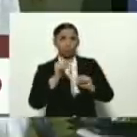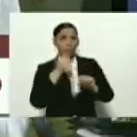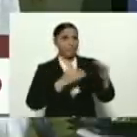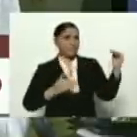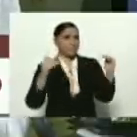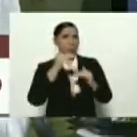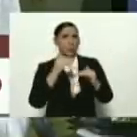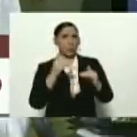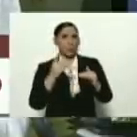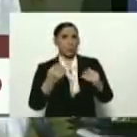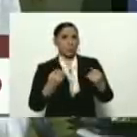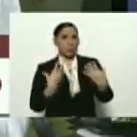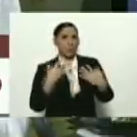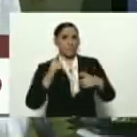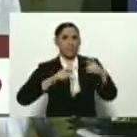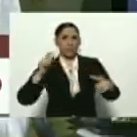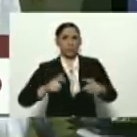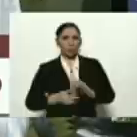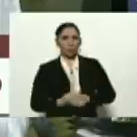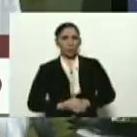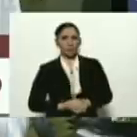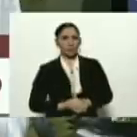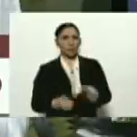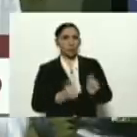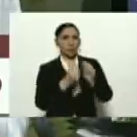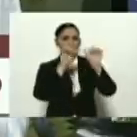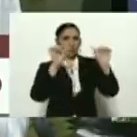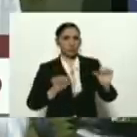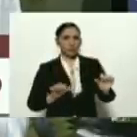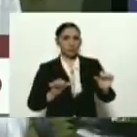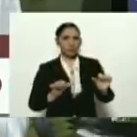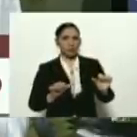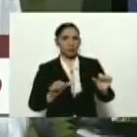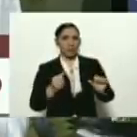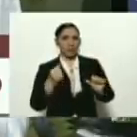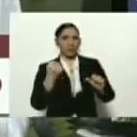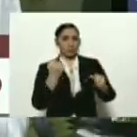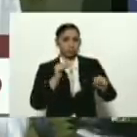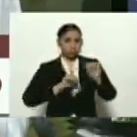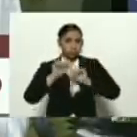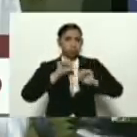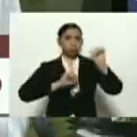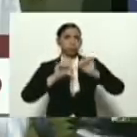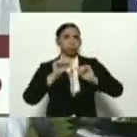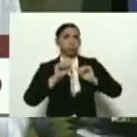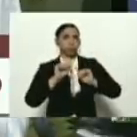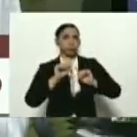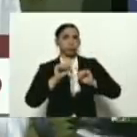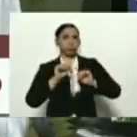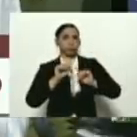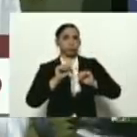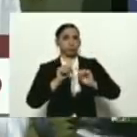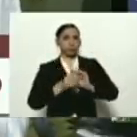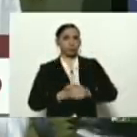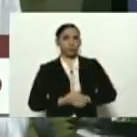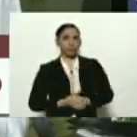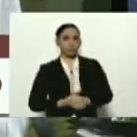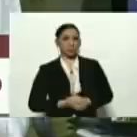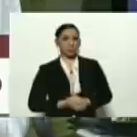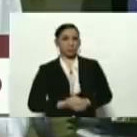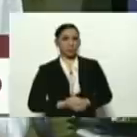de la inmunidad de los pacientes con sistema inmune disfuncional causado por el envejecimiento y o